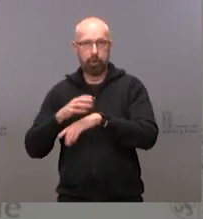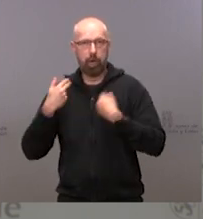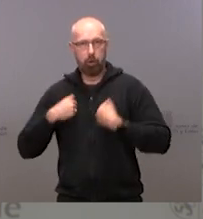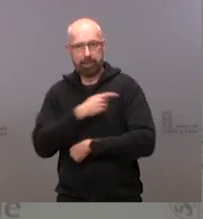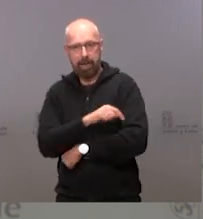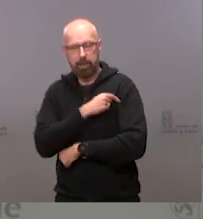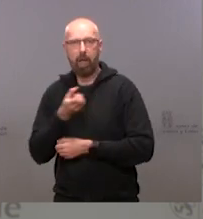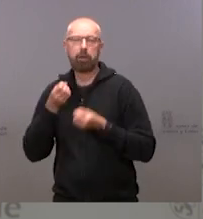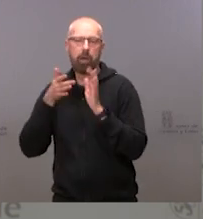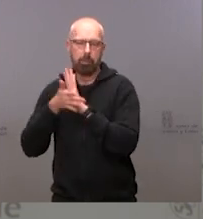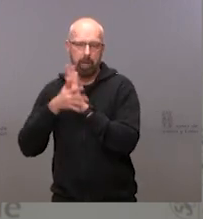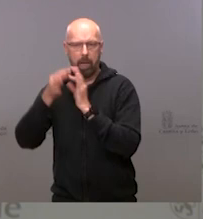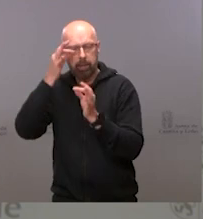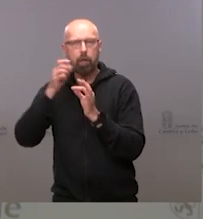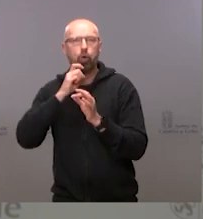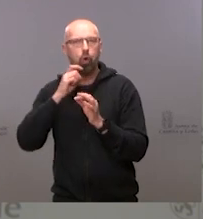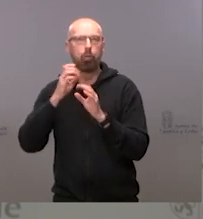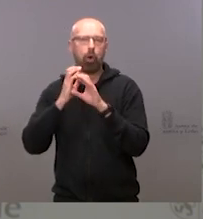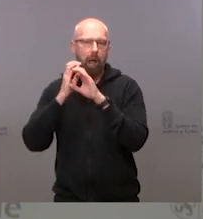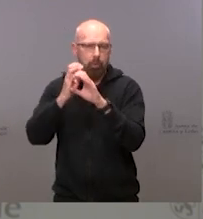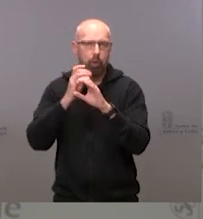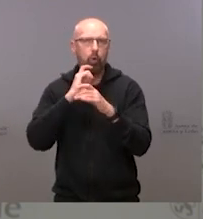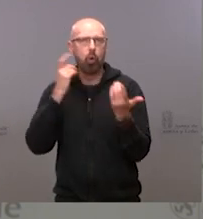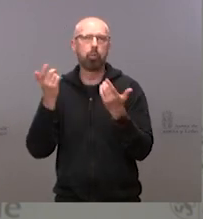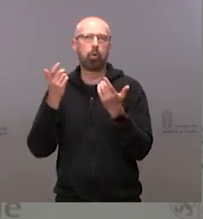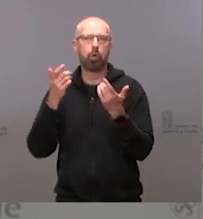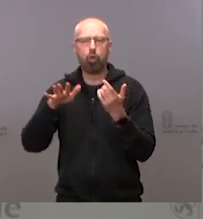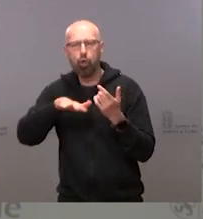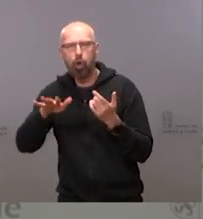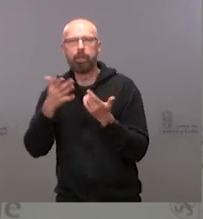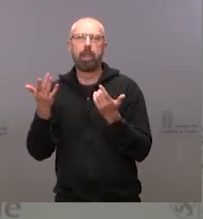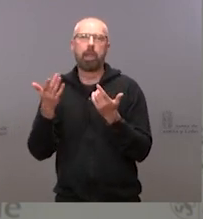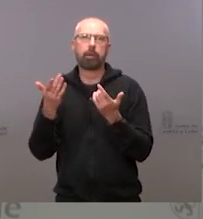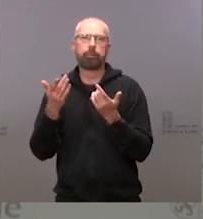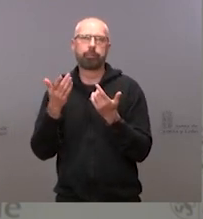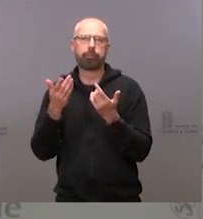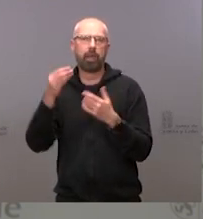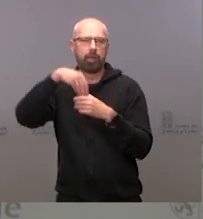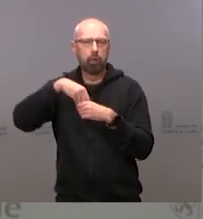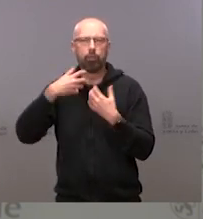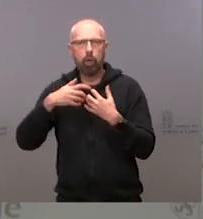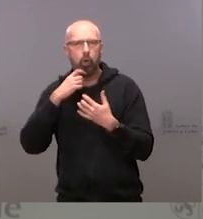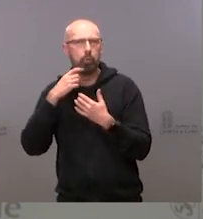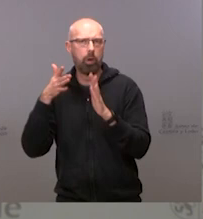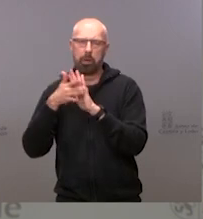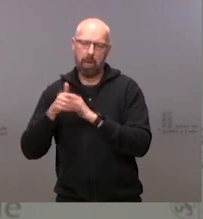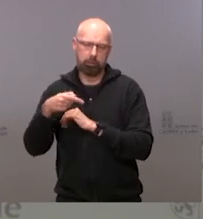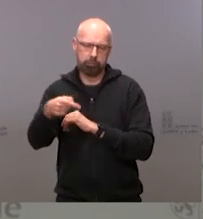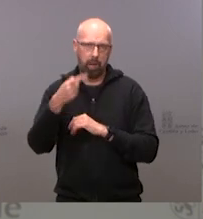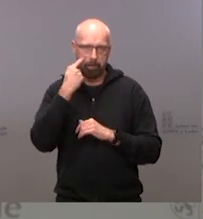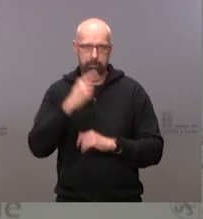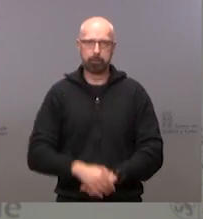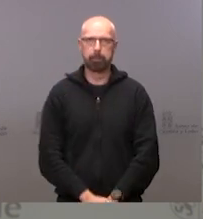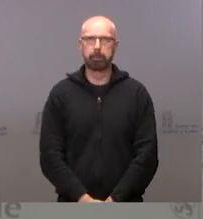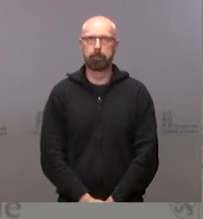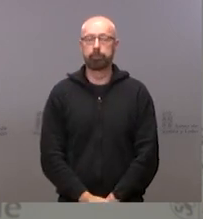a ser las unidades móviles los camiones y sobre todo la ubicación de dónde se van a llevar esas unidades móviles